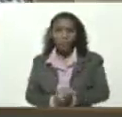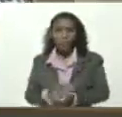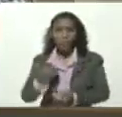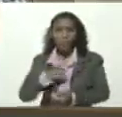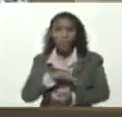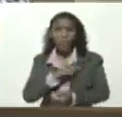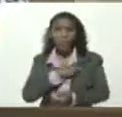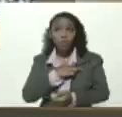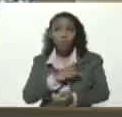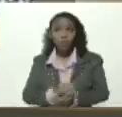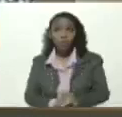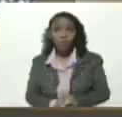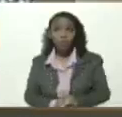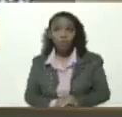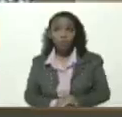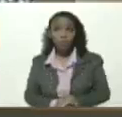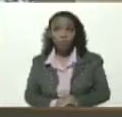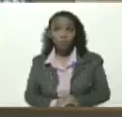nosotros